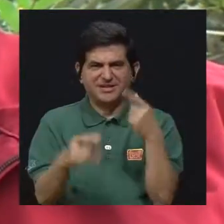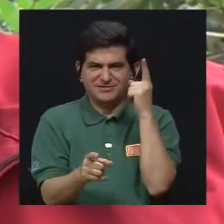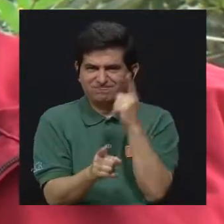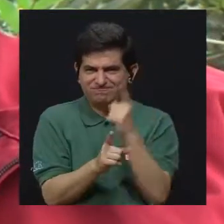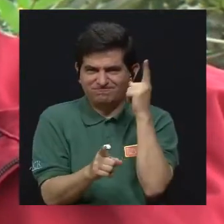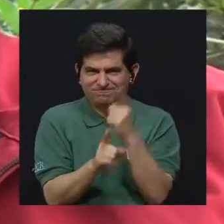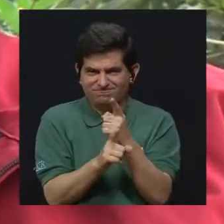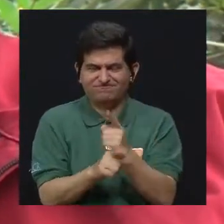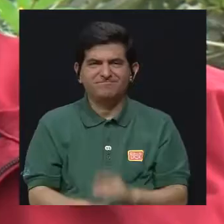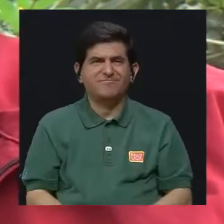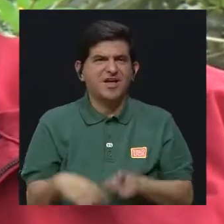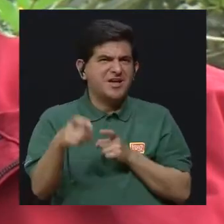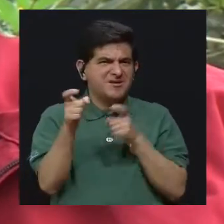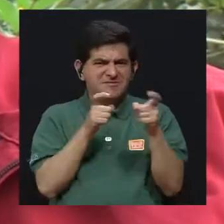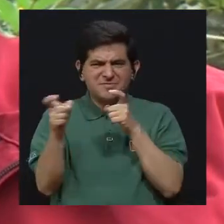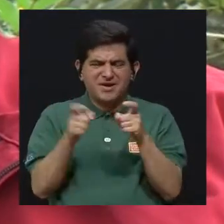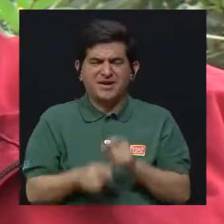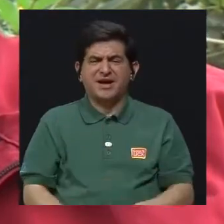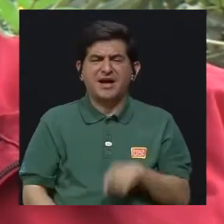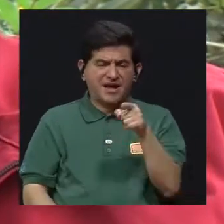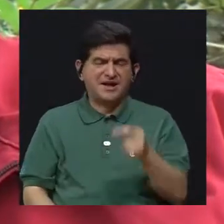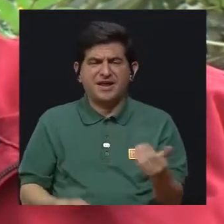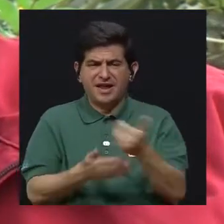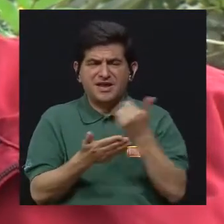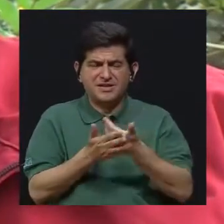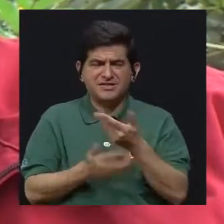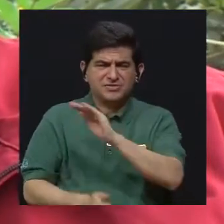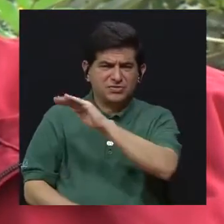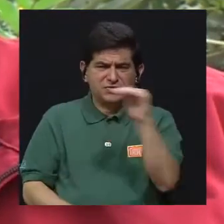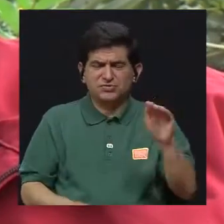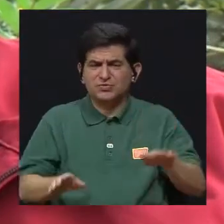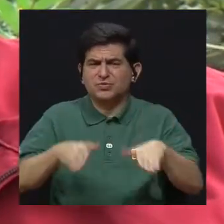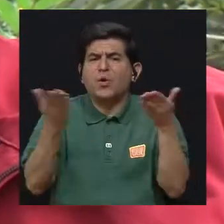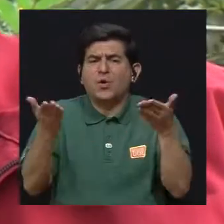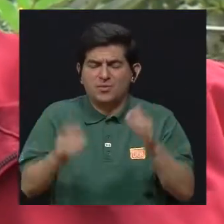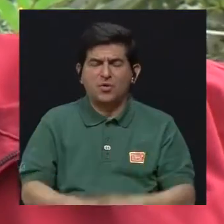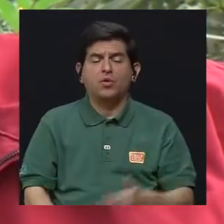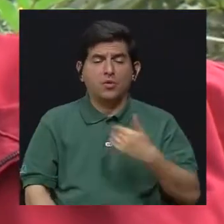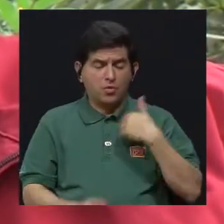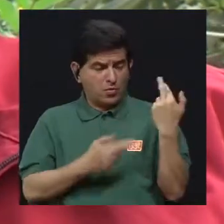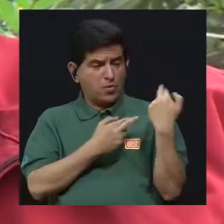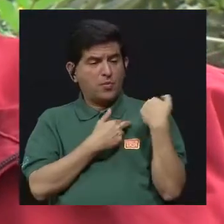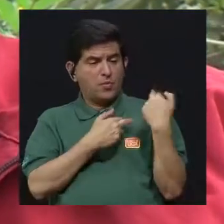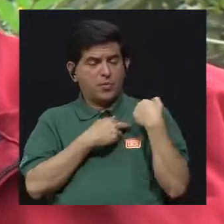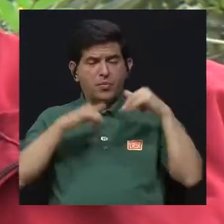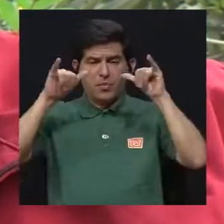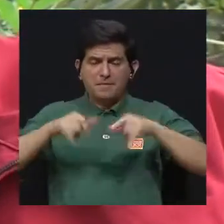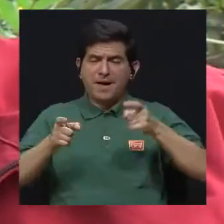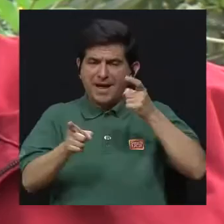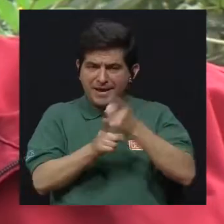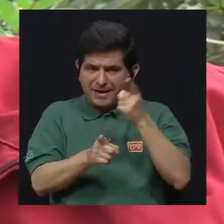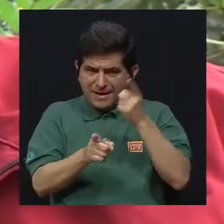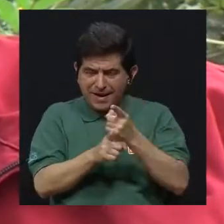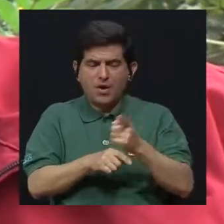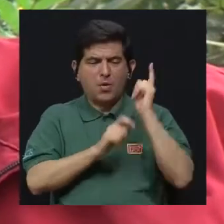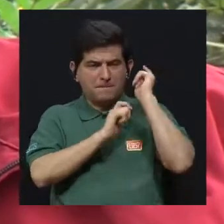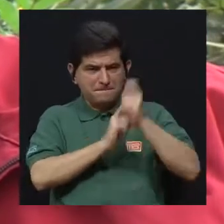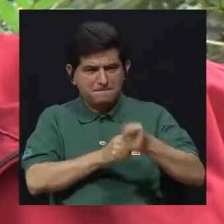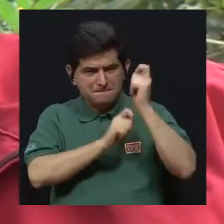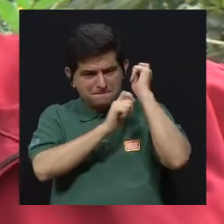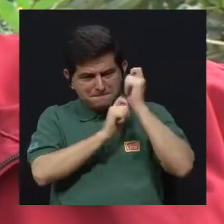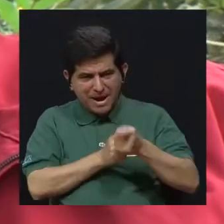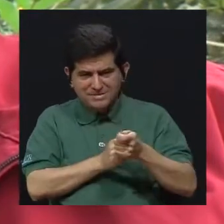decisiones correctas sobre cómo manejar esos recursos marinos, porque eso tiene una gran responsabilidad de darle un manejo sostenible para la